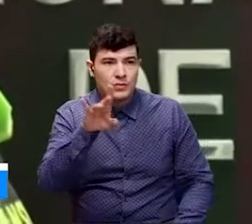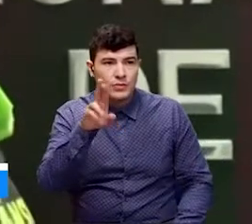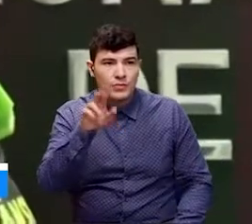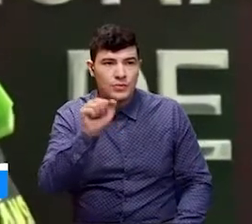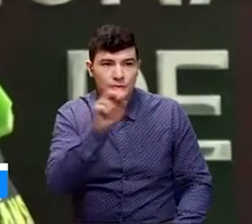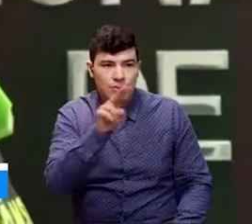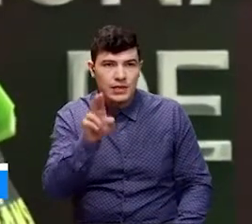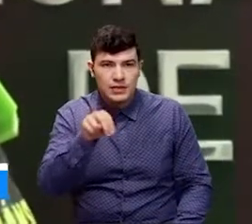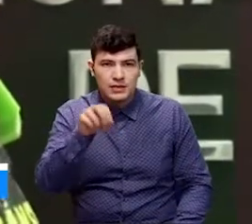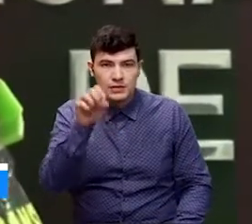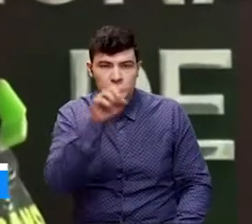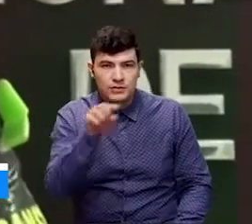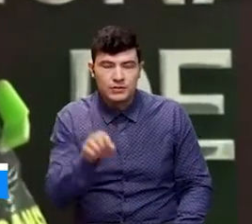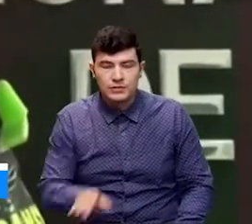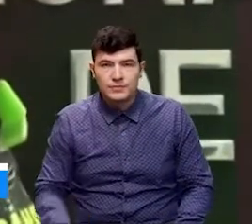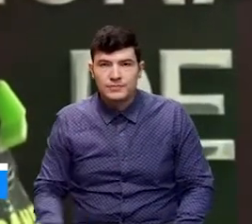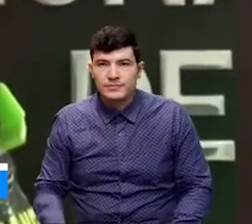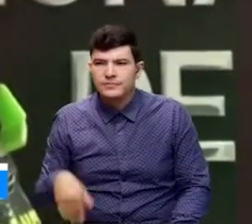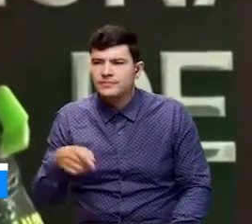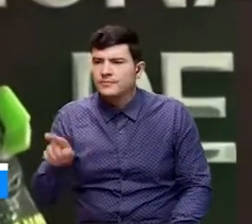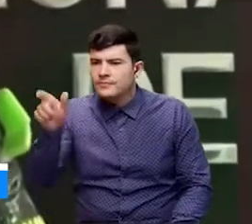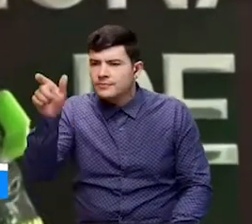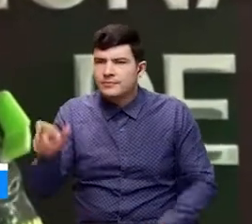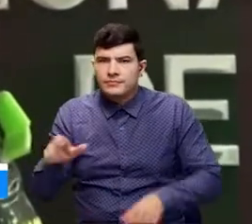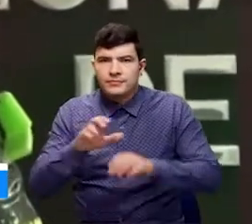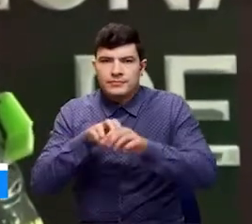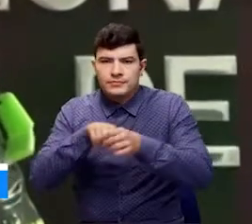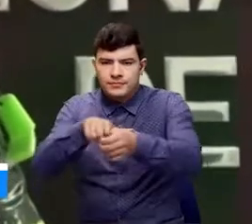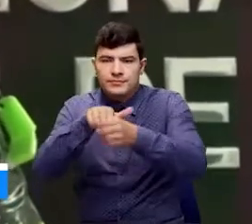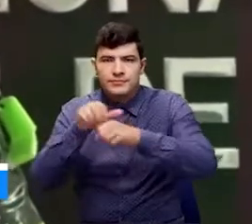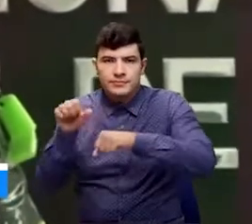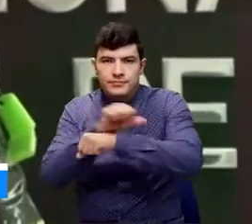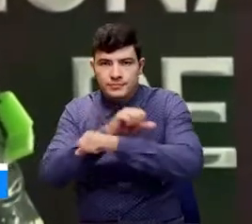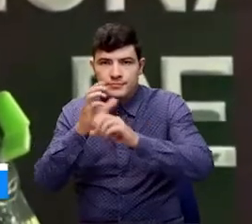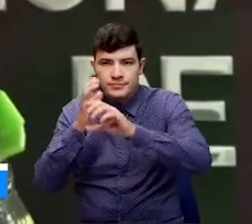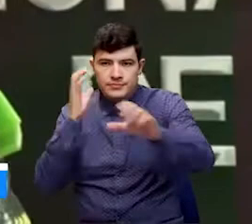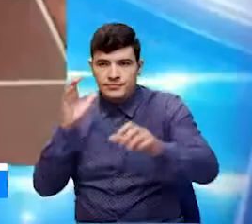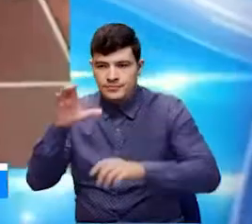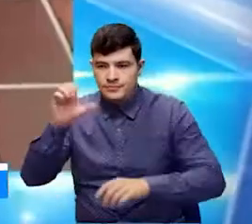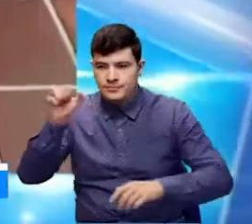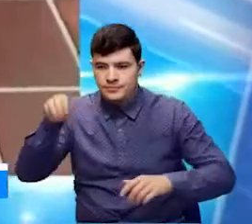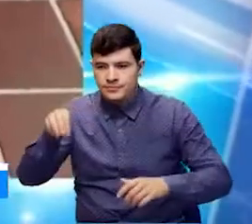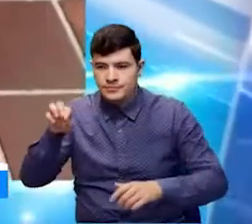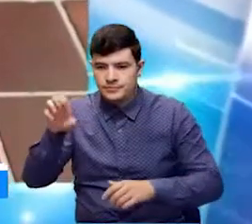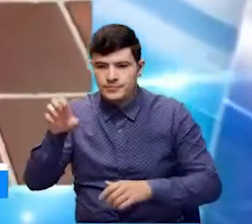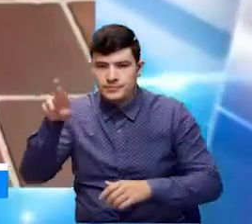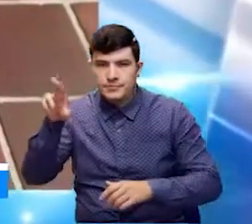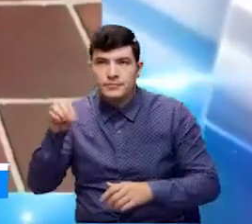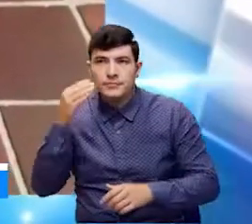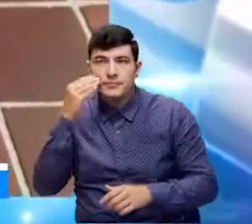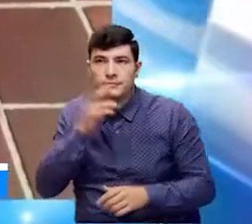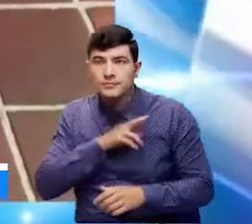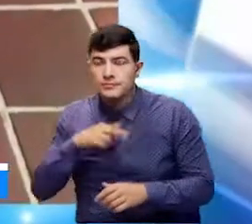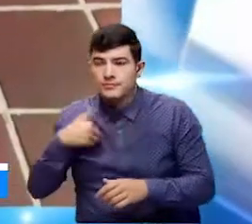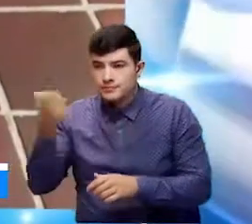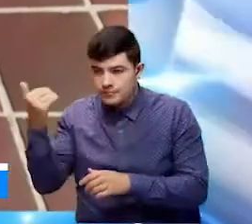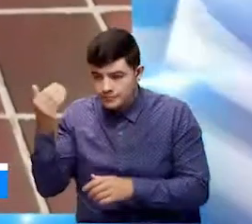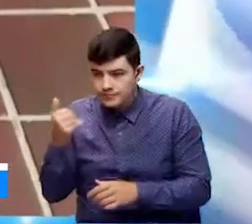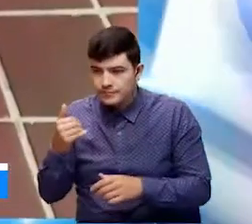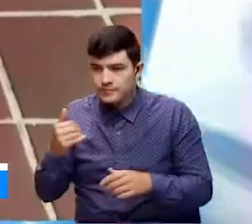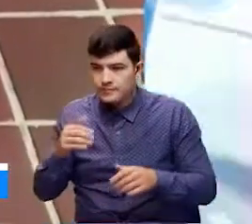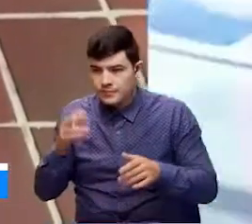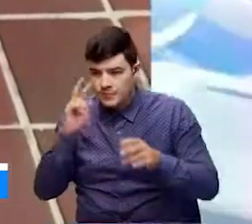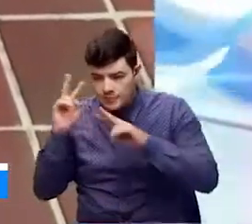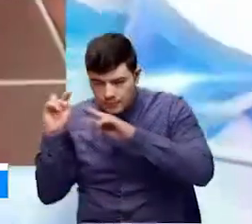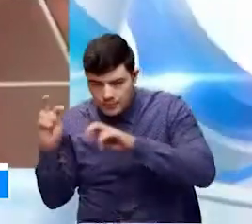Pamplona-Cúcuta, esta persona se desplazaba en un vehículo tipo campero. Y en el momento de hacer el registro al mismo, se le encuentra en